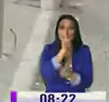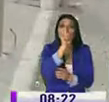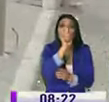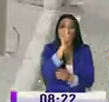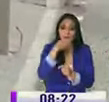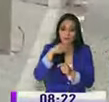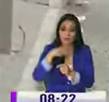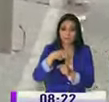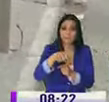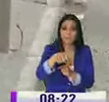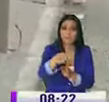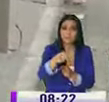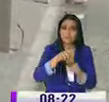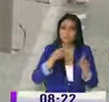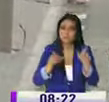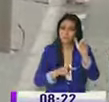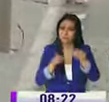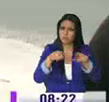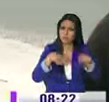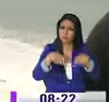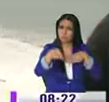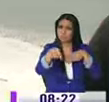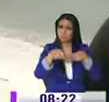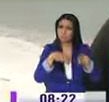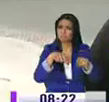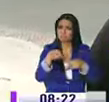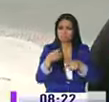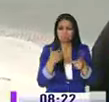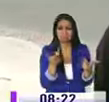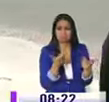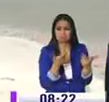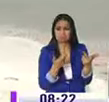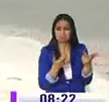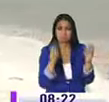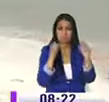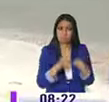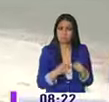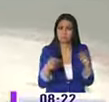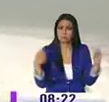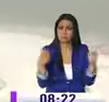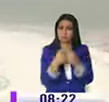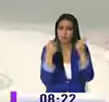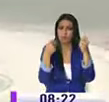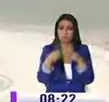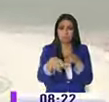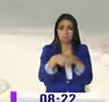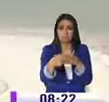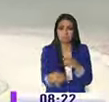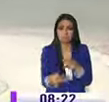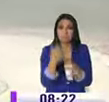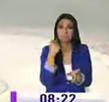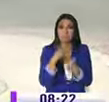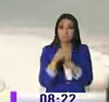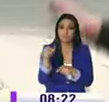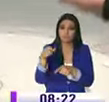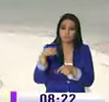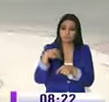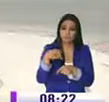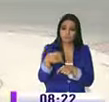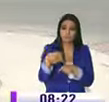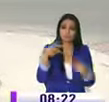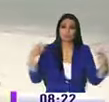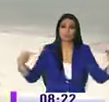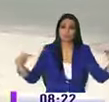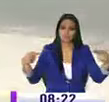sólo una vía pero no es se puede causar un accidente de momento de que el conductor venga de allá